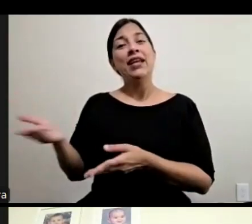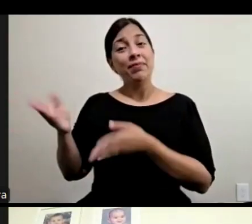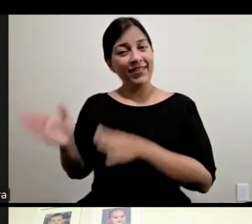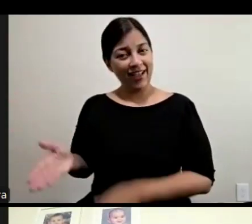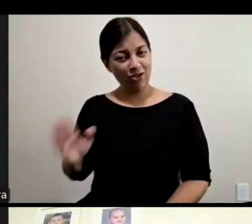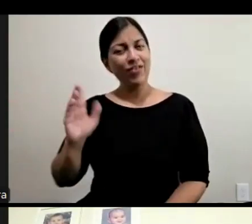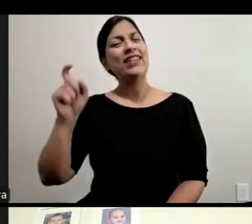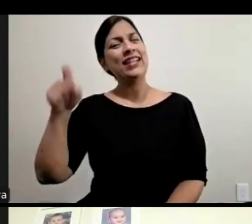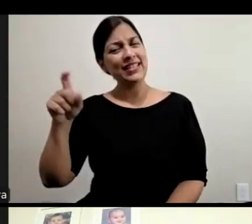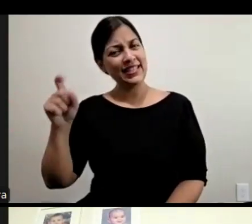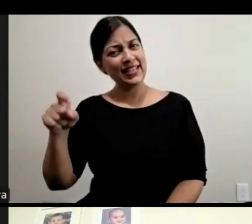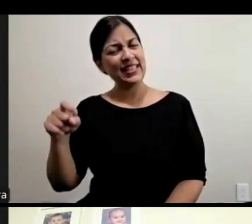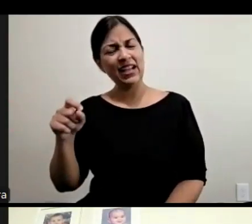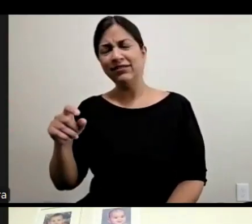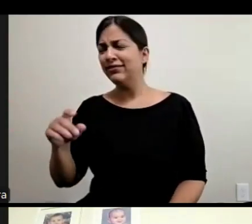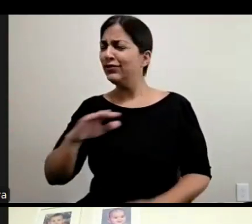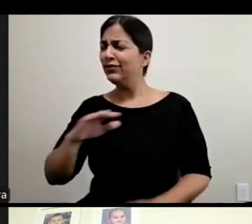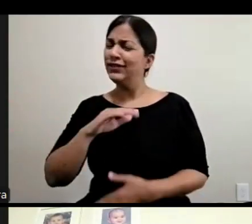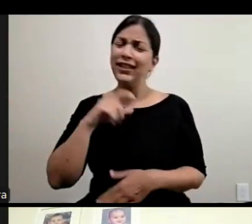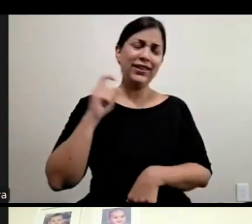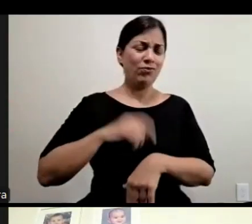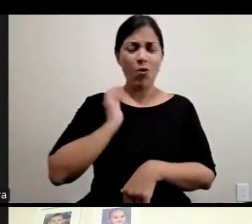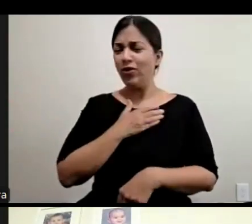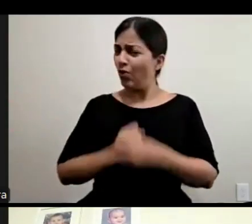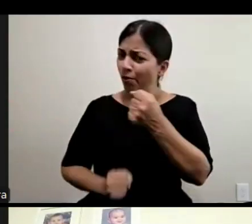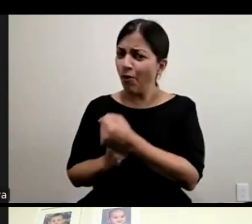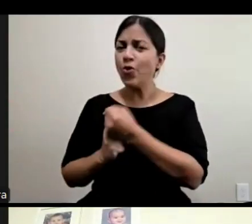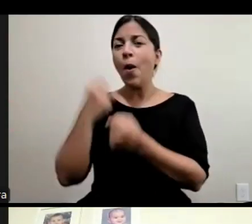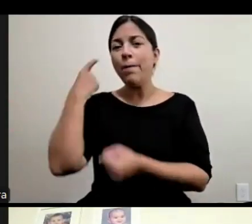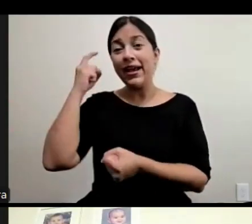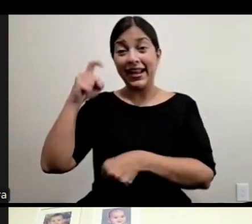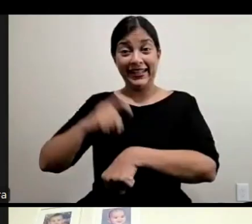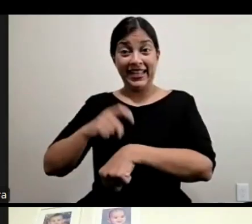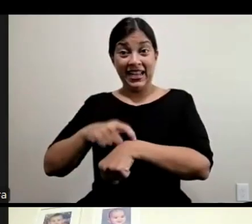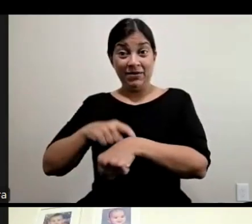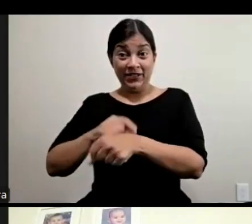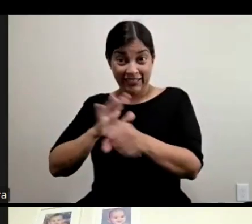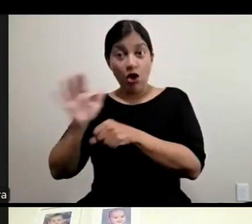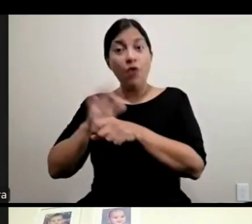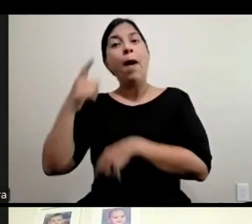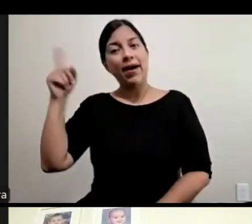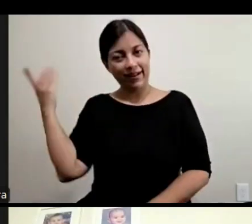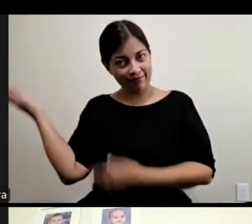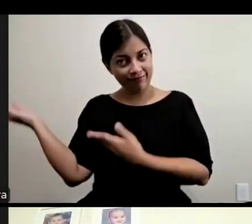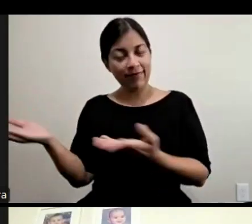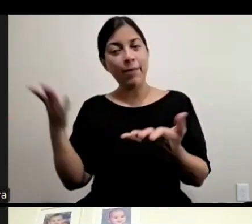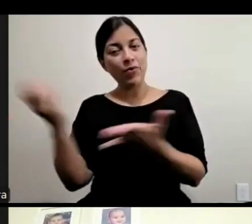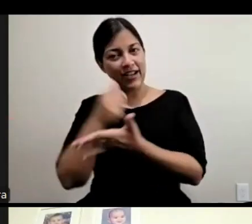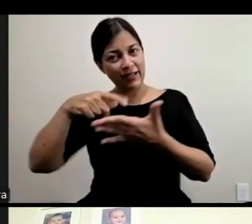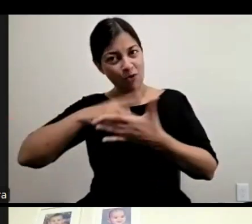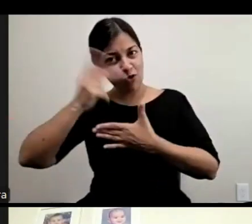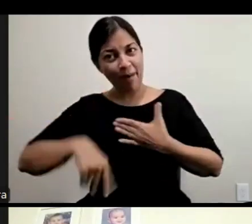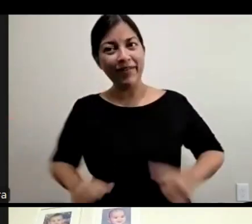poder maximizar el tiempo y sacarle el jugo a este programa. Y en francés. En francés. Ya,